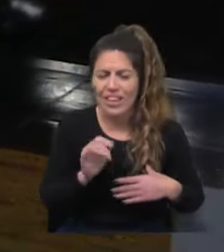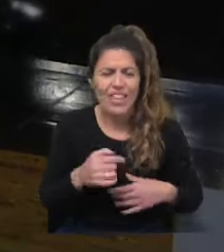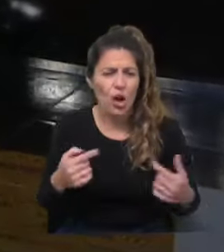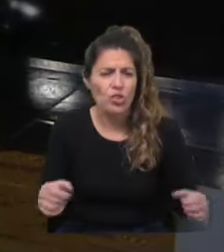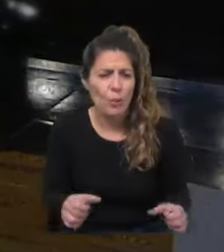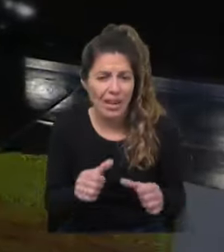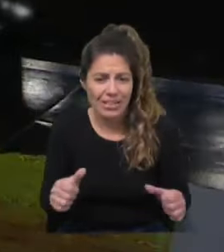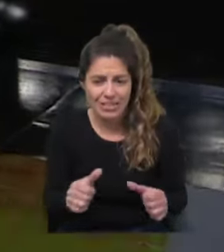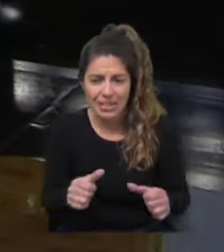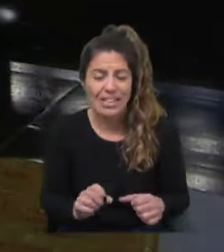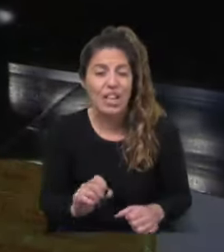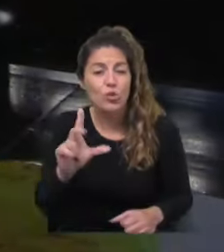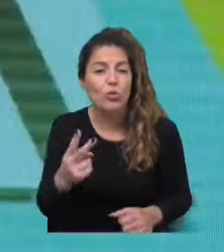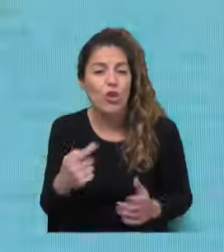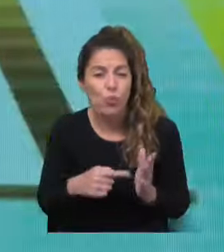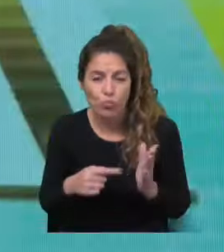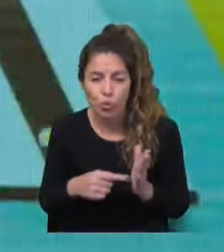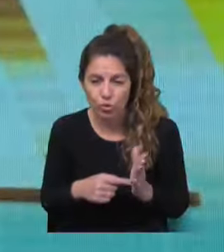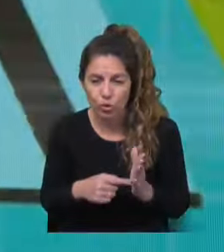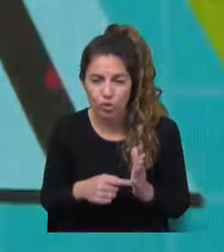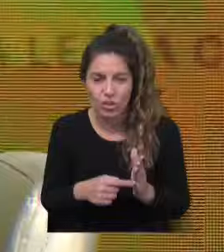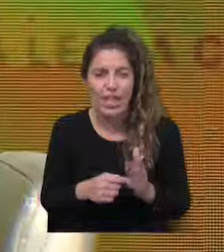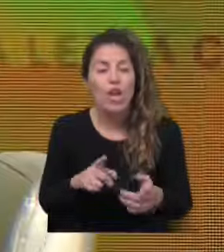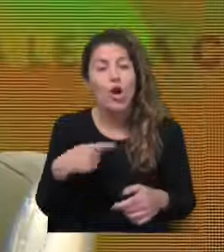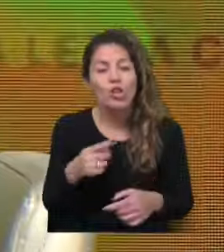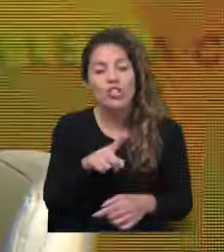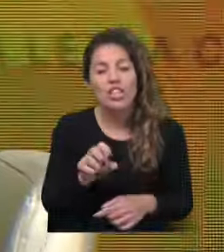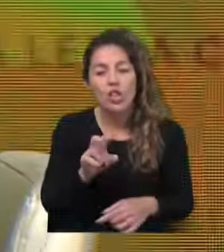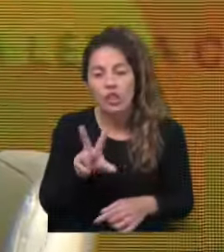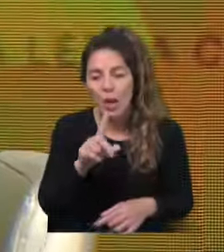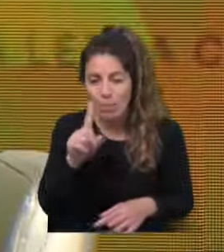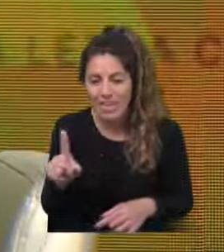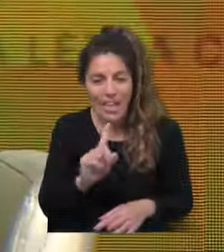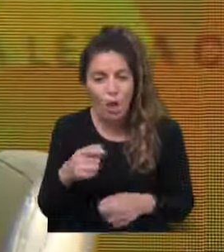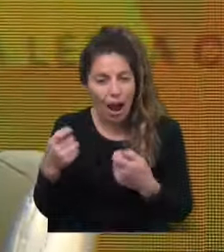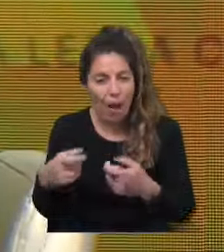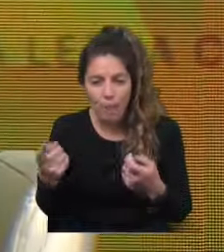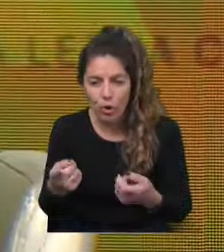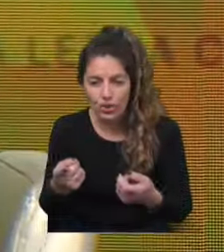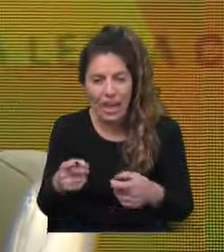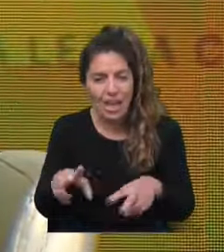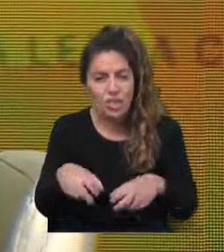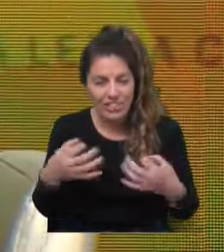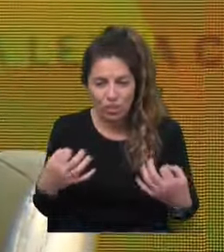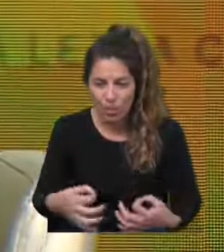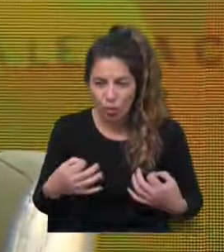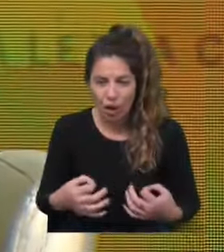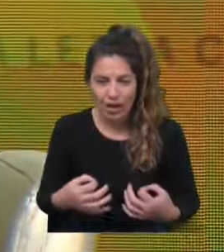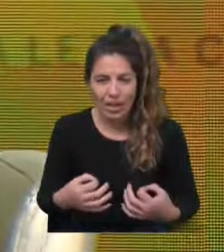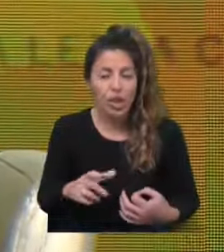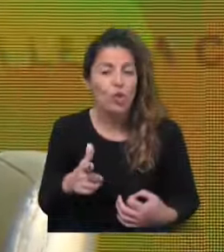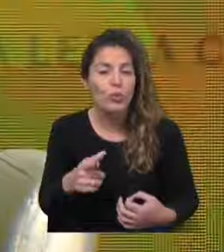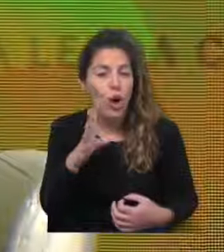para hacer. Se le subió dos puntos. Y otra cosa, los 103.000 que no aportan, que son los ingresos genuinos. Sí. No